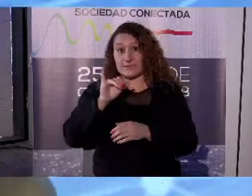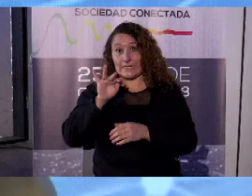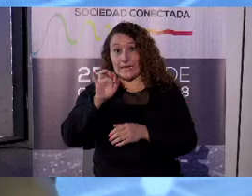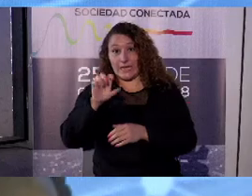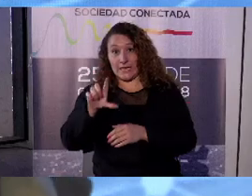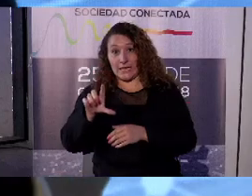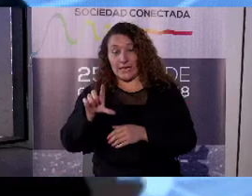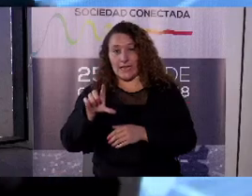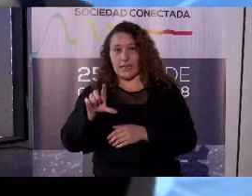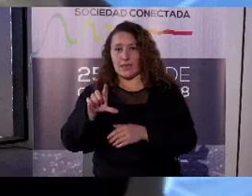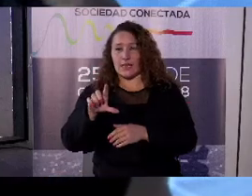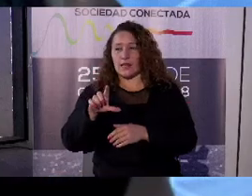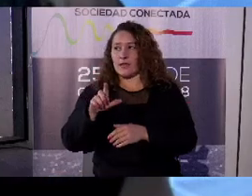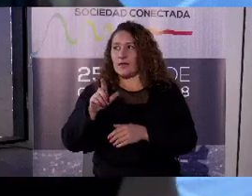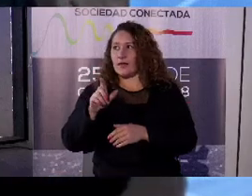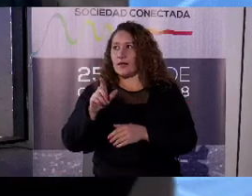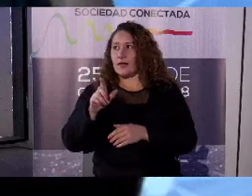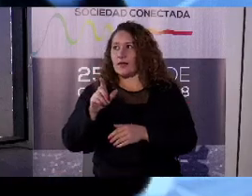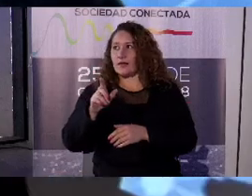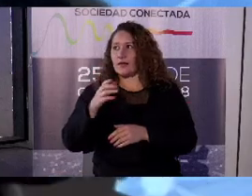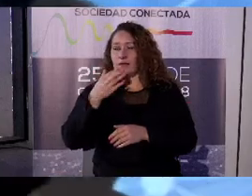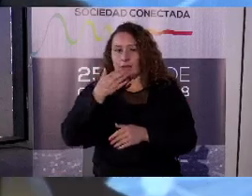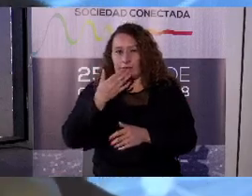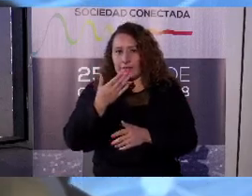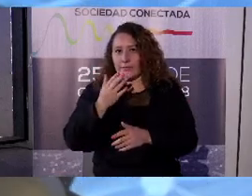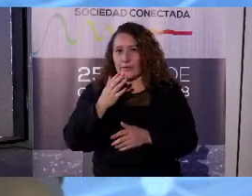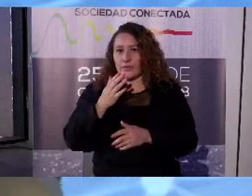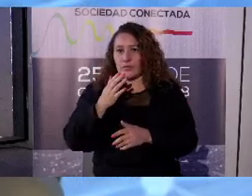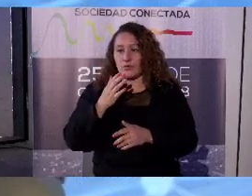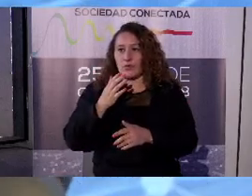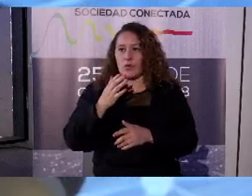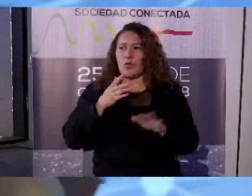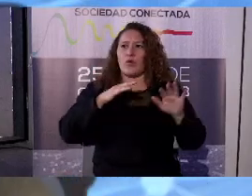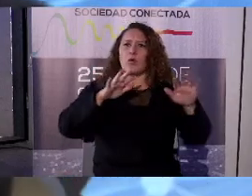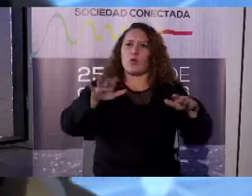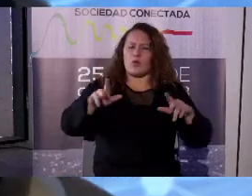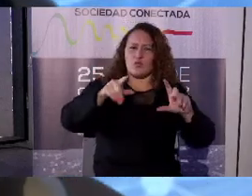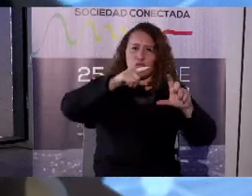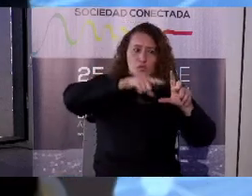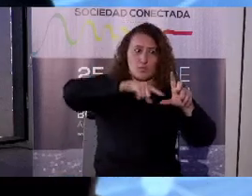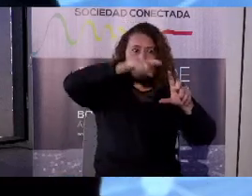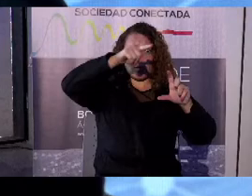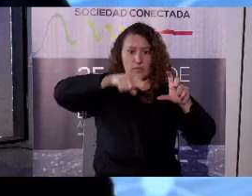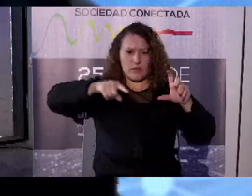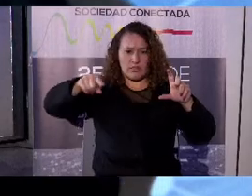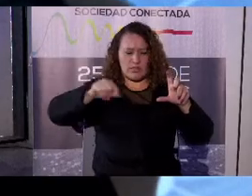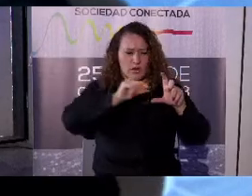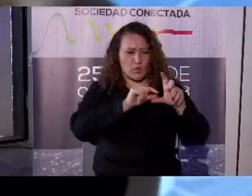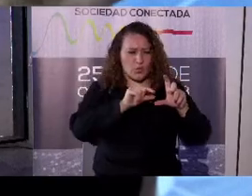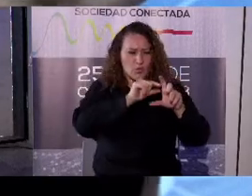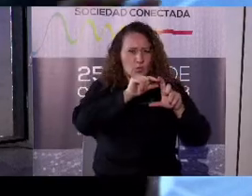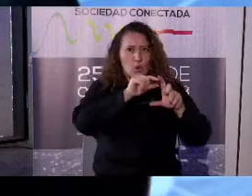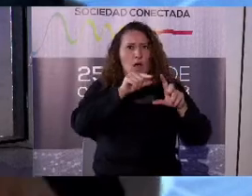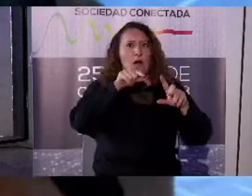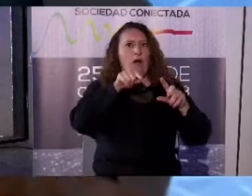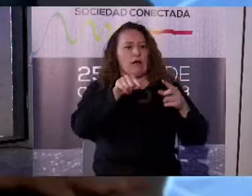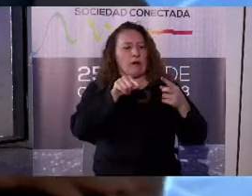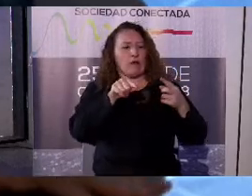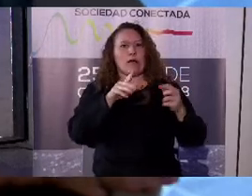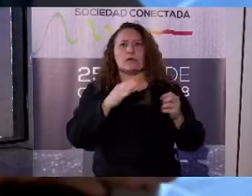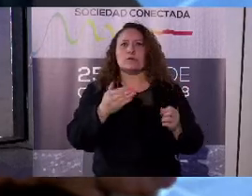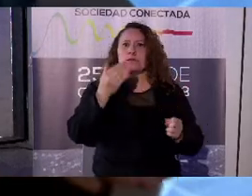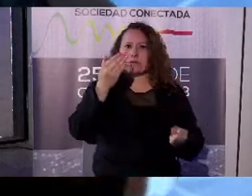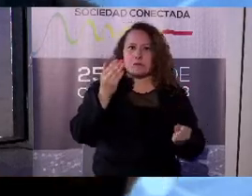uit es decir mira en tal banda podrá ser una excelente solución en el país